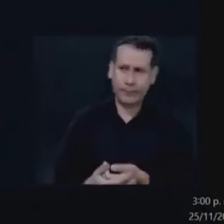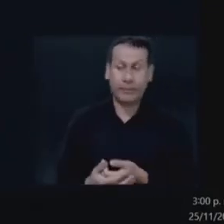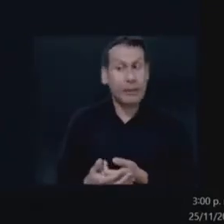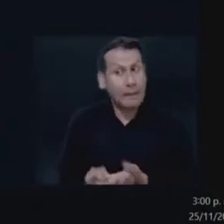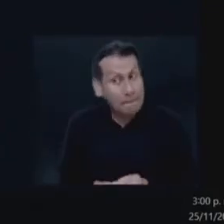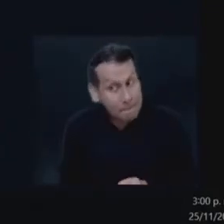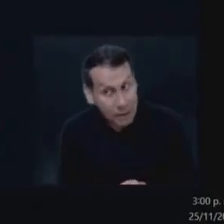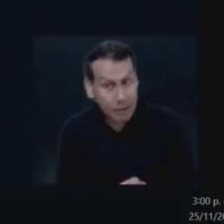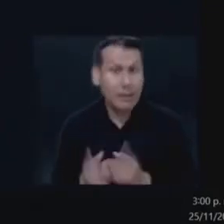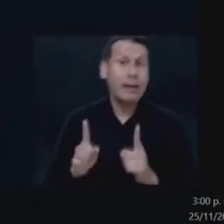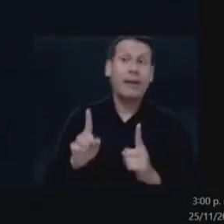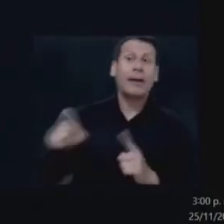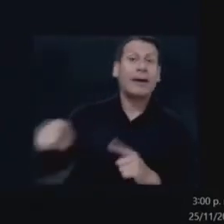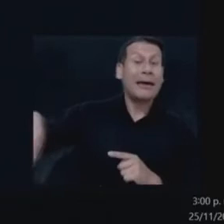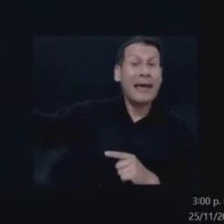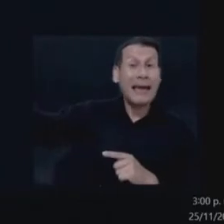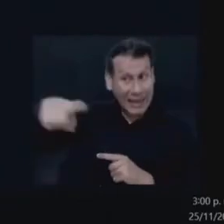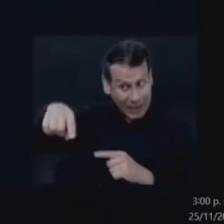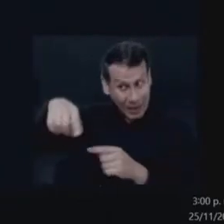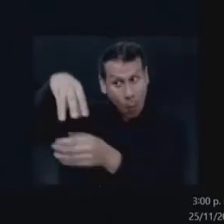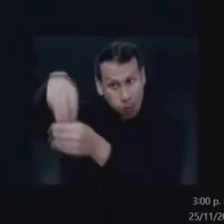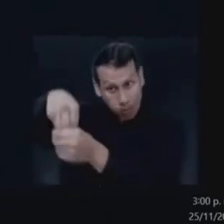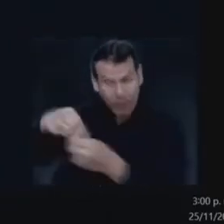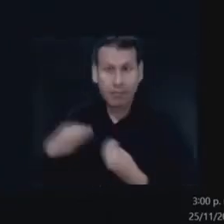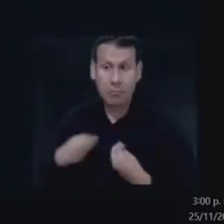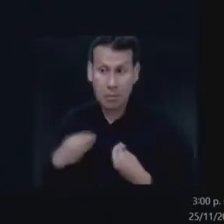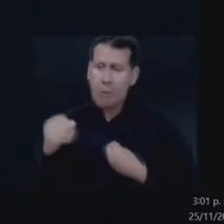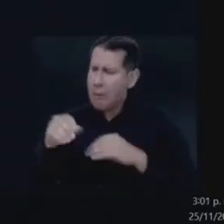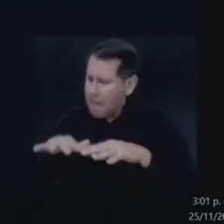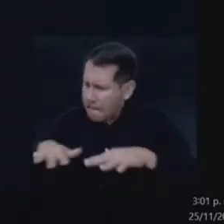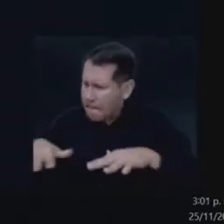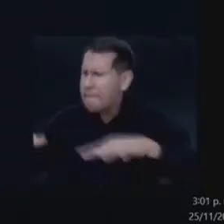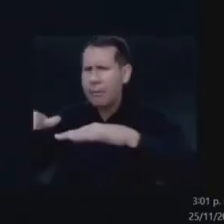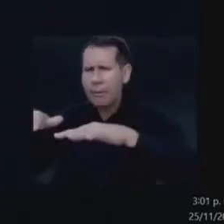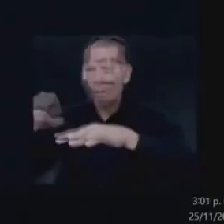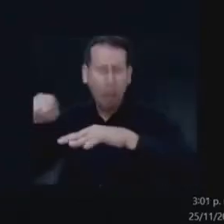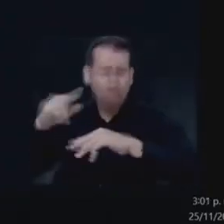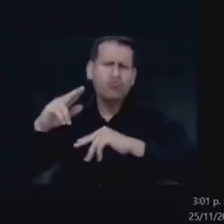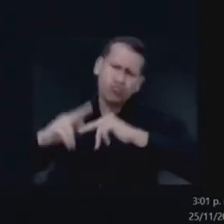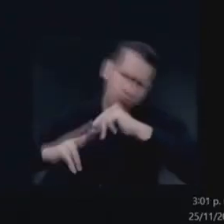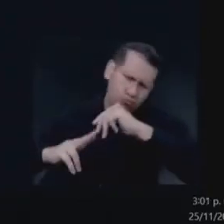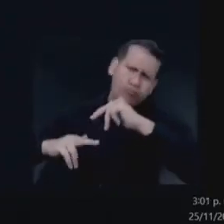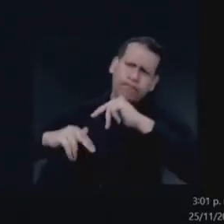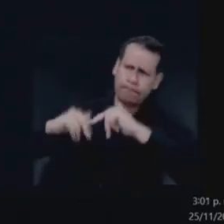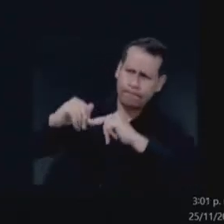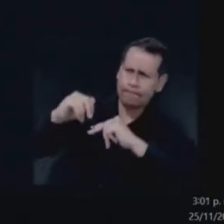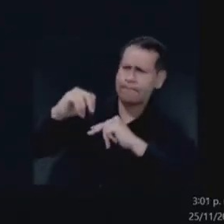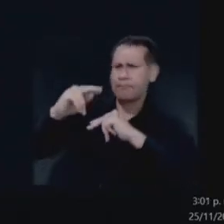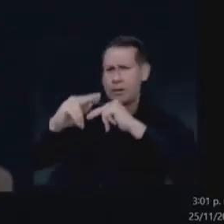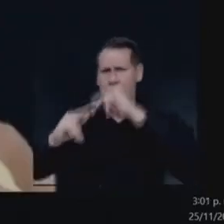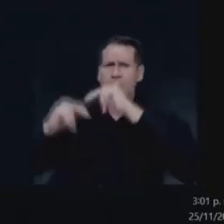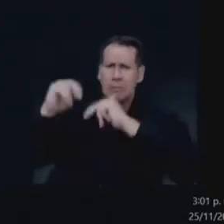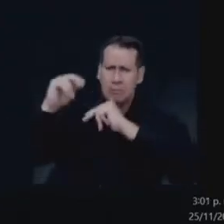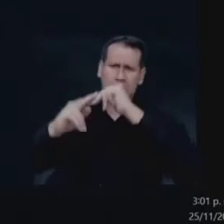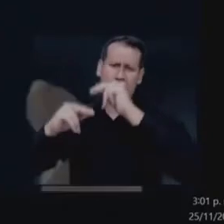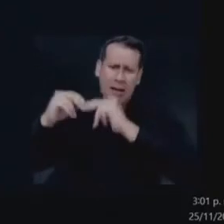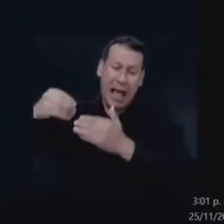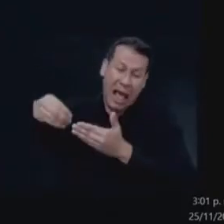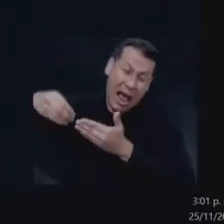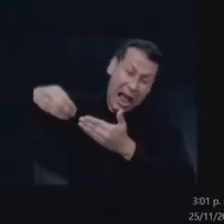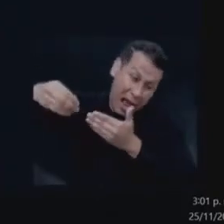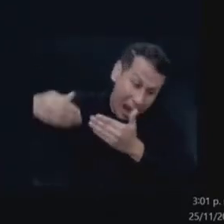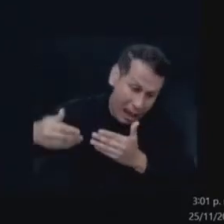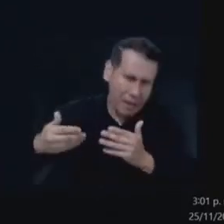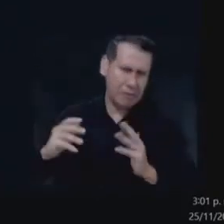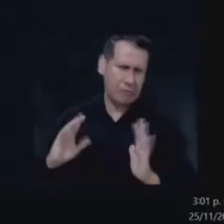Ellos son dueños de la infraestructura, dueños de los terrenos, dueños de los... ponen a disposición sus propias casas, torres,